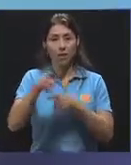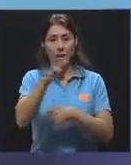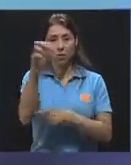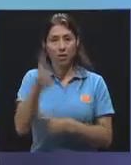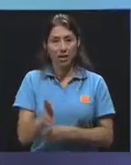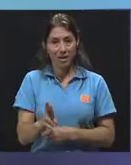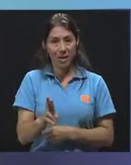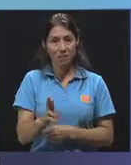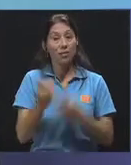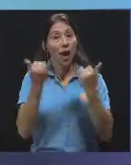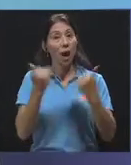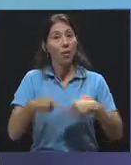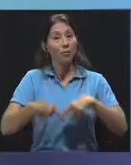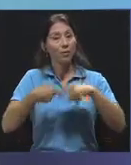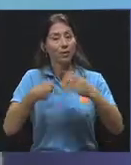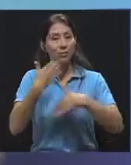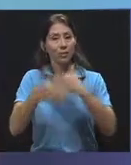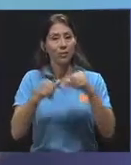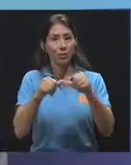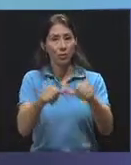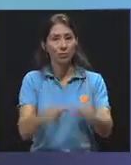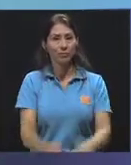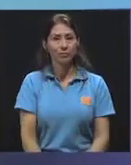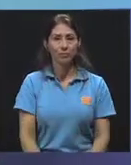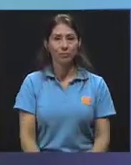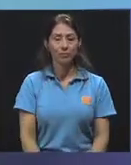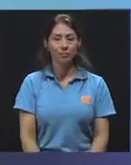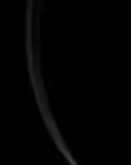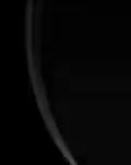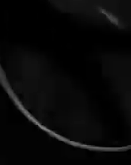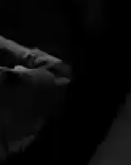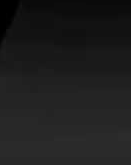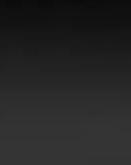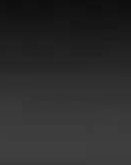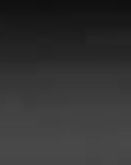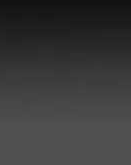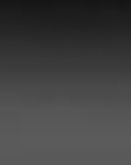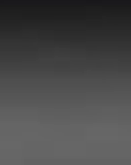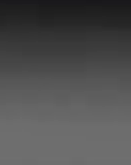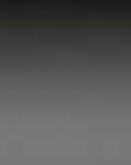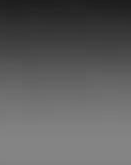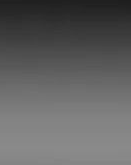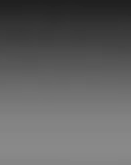proyección profesional en Costa Rica. Vamos a una pausa y ya volvemos.